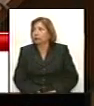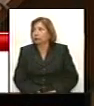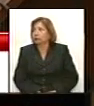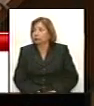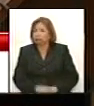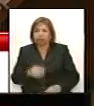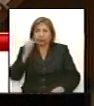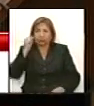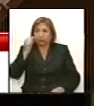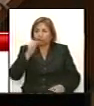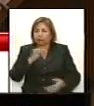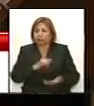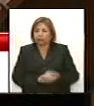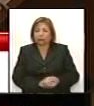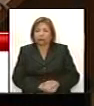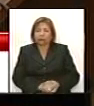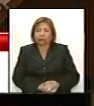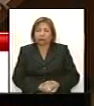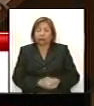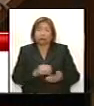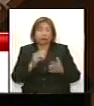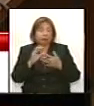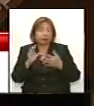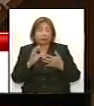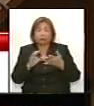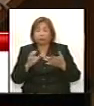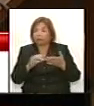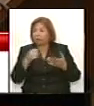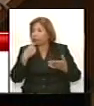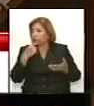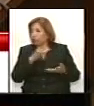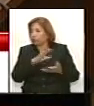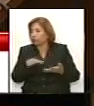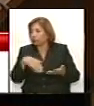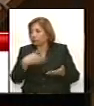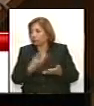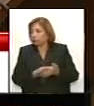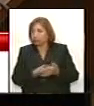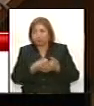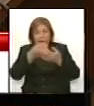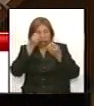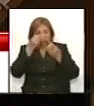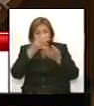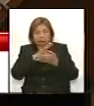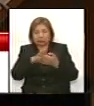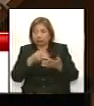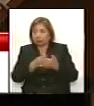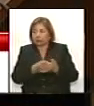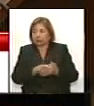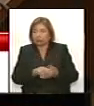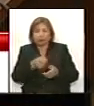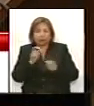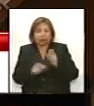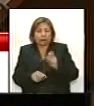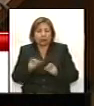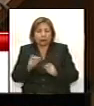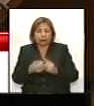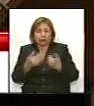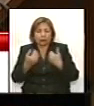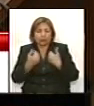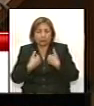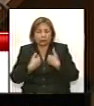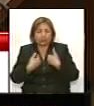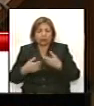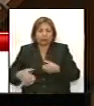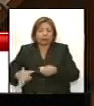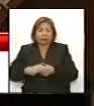viola derechos, que incluye, por ejemplo, una cláusula transitoria que dice que toda la información de todas las comunicaciones de todas las personas tienen que ser